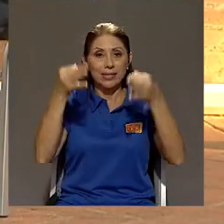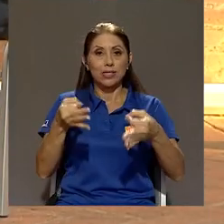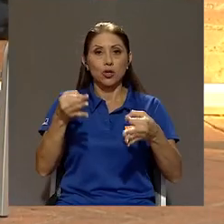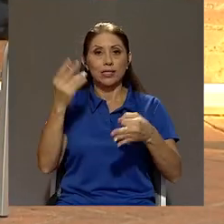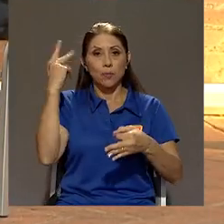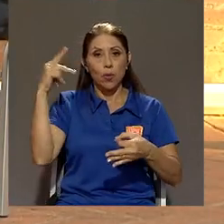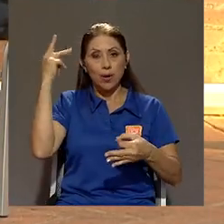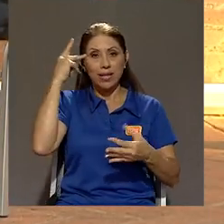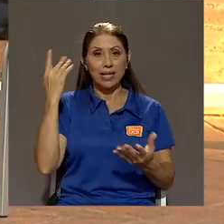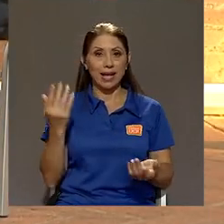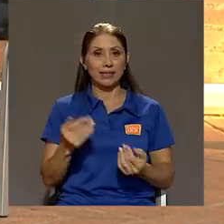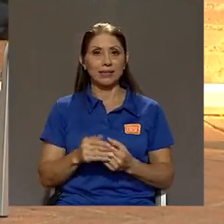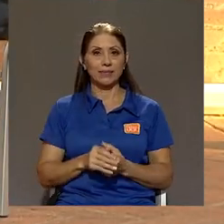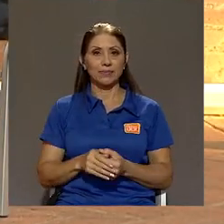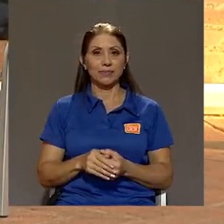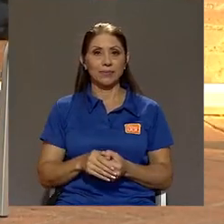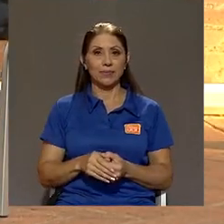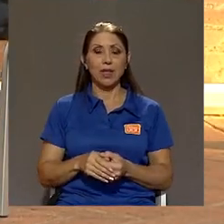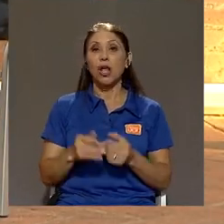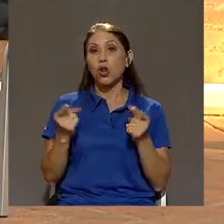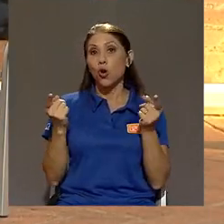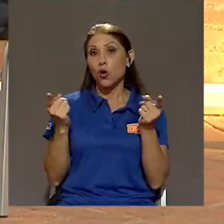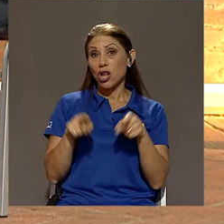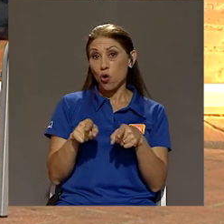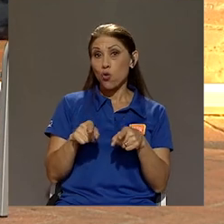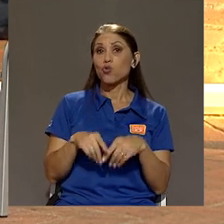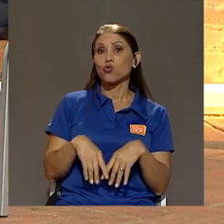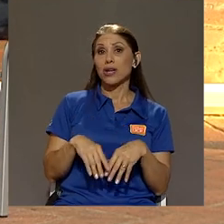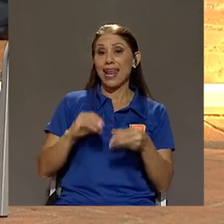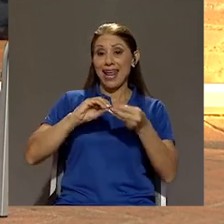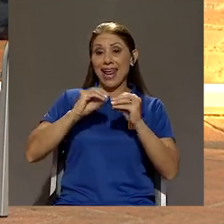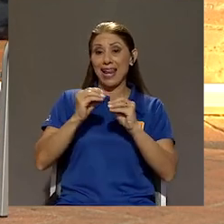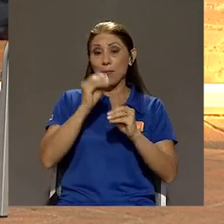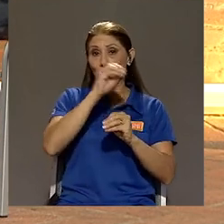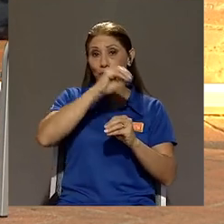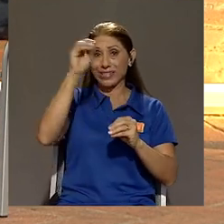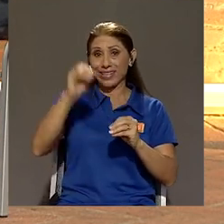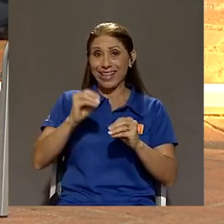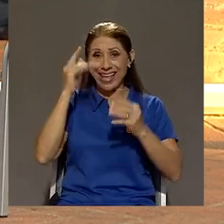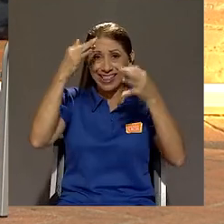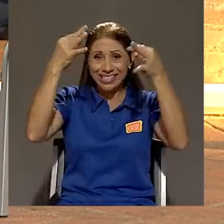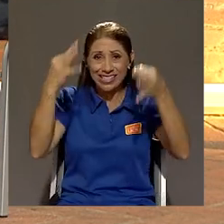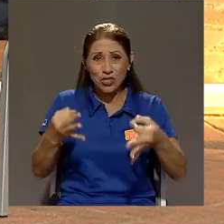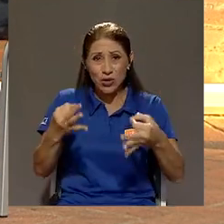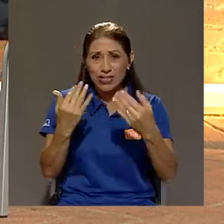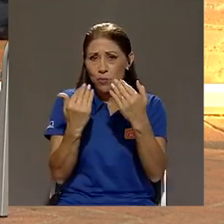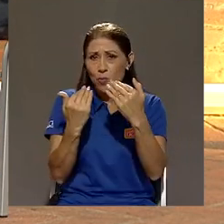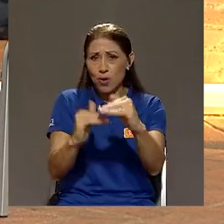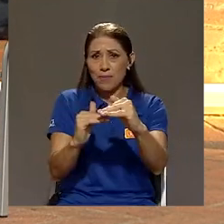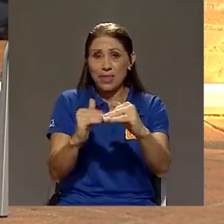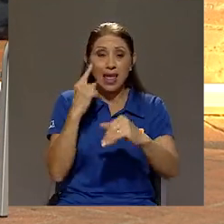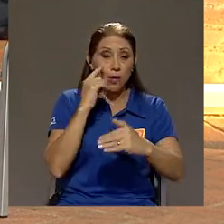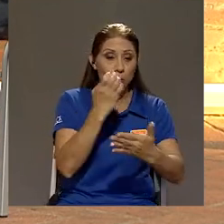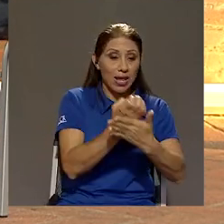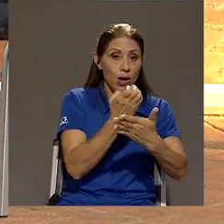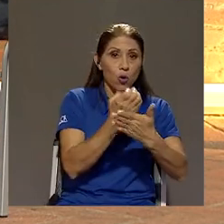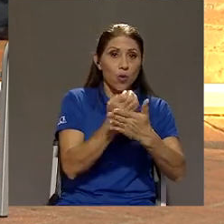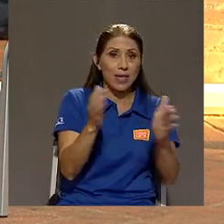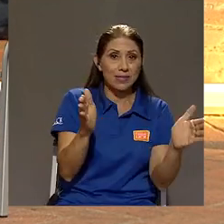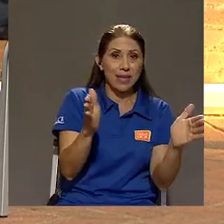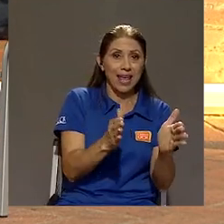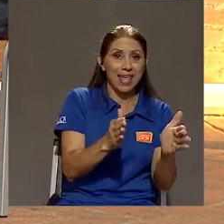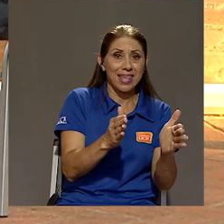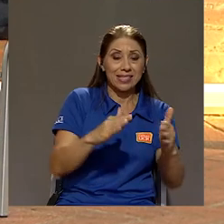¿verdad? Lo que ocurre, pues, el margen de decisión es muy limitado porque las economías pequeñas enfrentadas